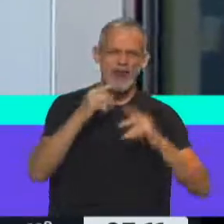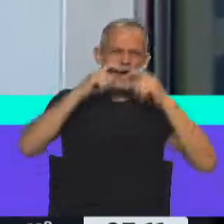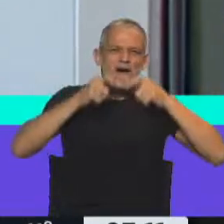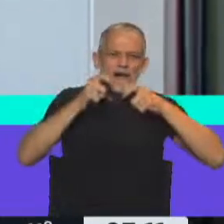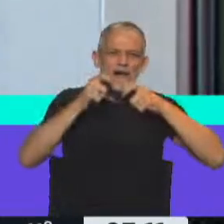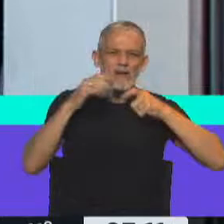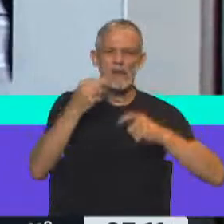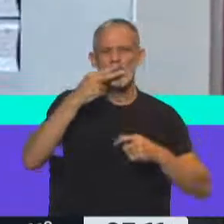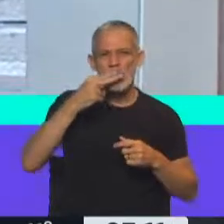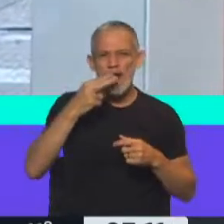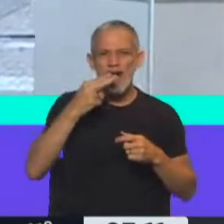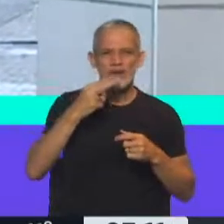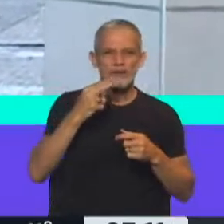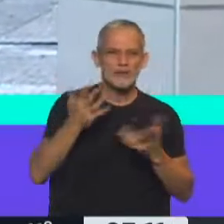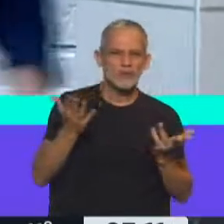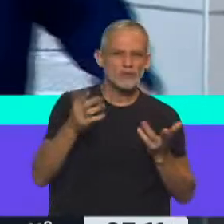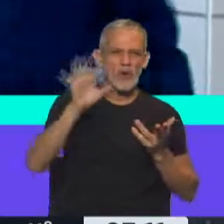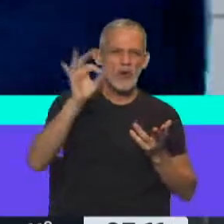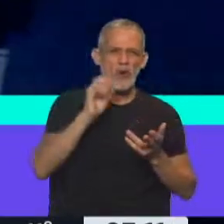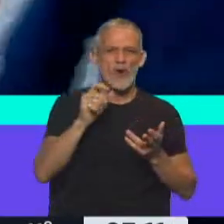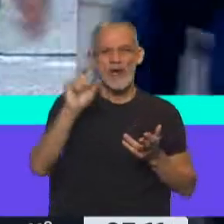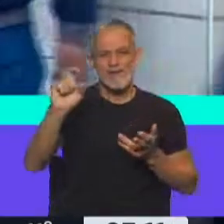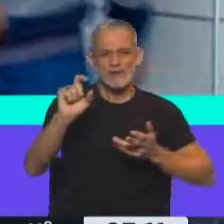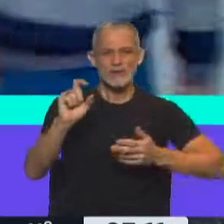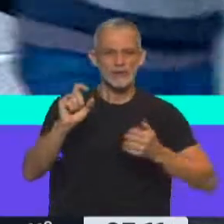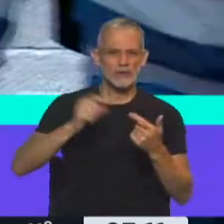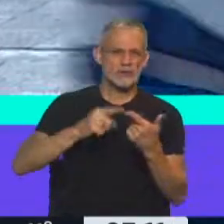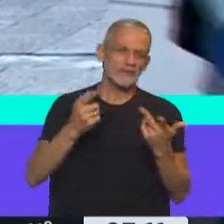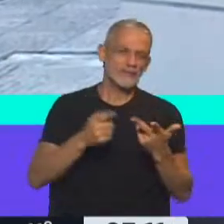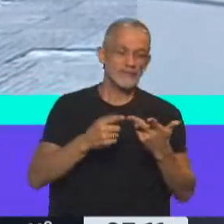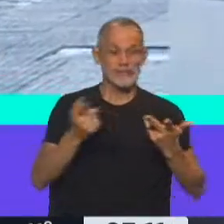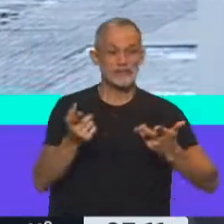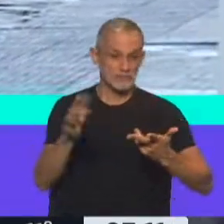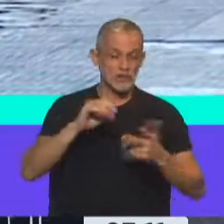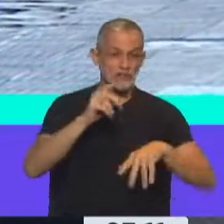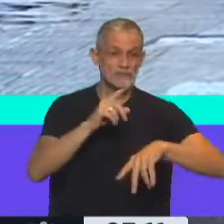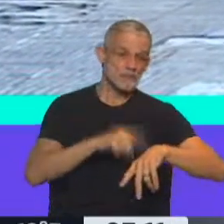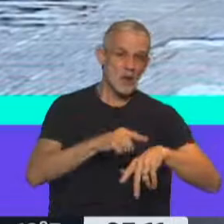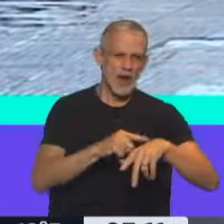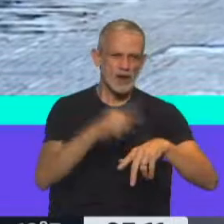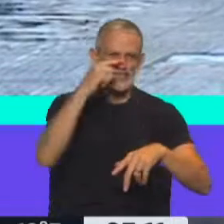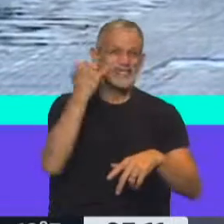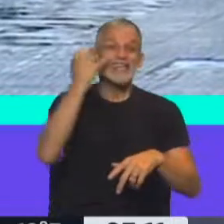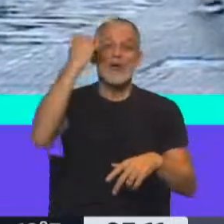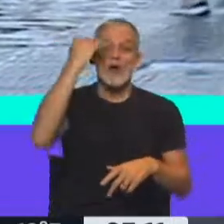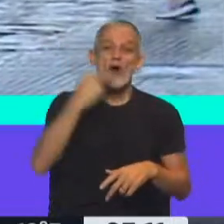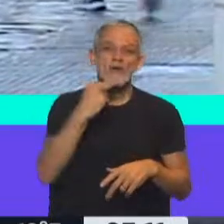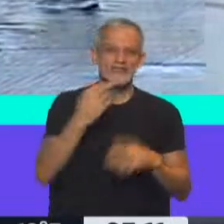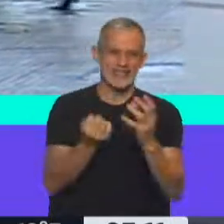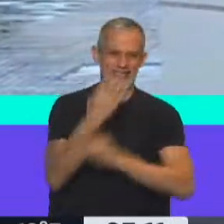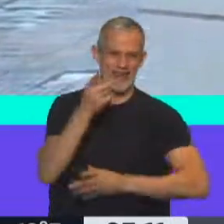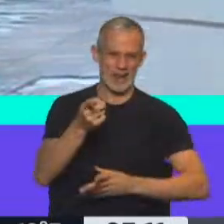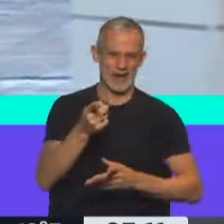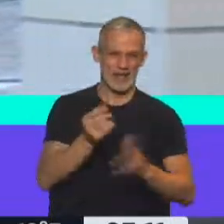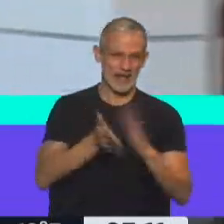porque vienen fumando, porque vienen con un café en su mano. Es un horario muy particular, son las 7 y 11 de la mañana y la gente va a